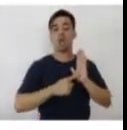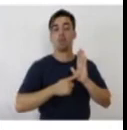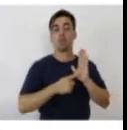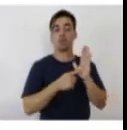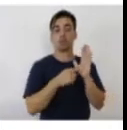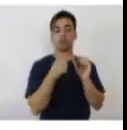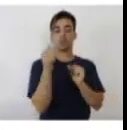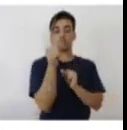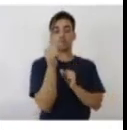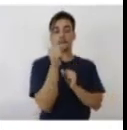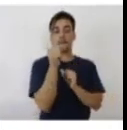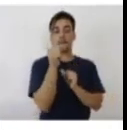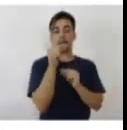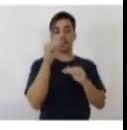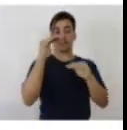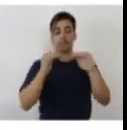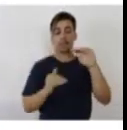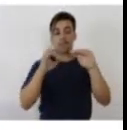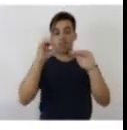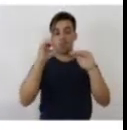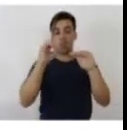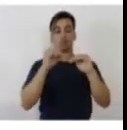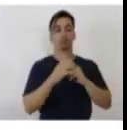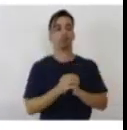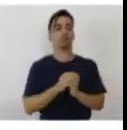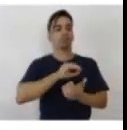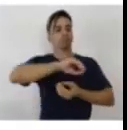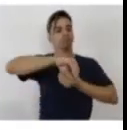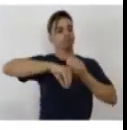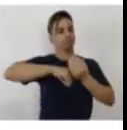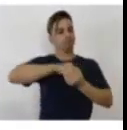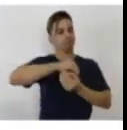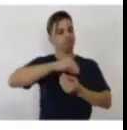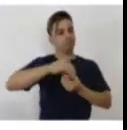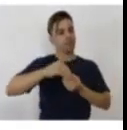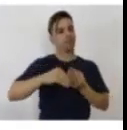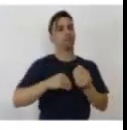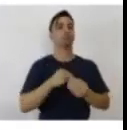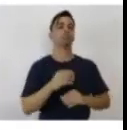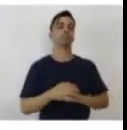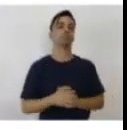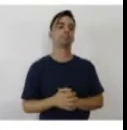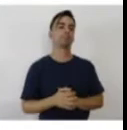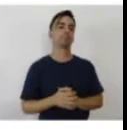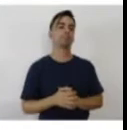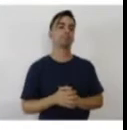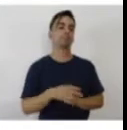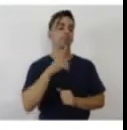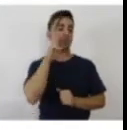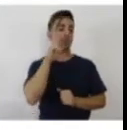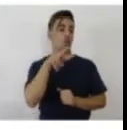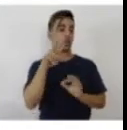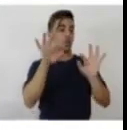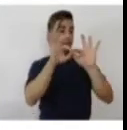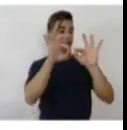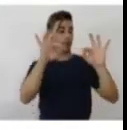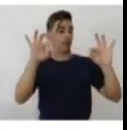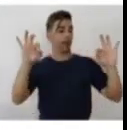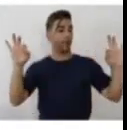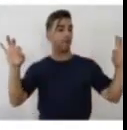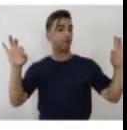una cantidad negativa, se invierte el sentido de la desigualdad. Al